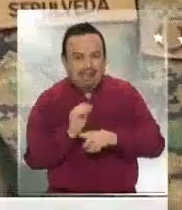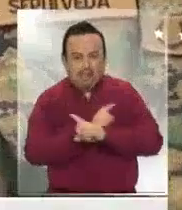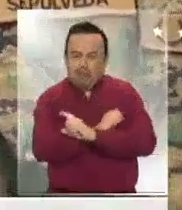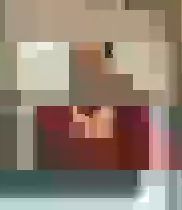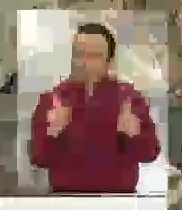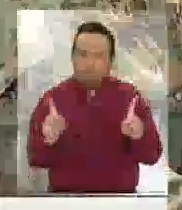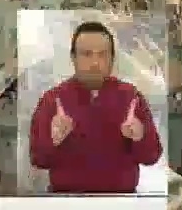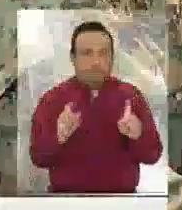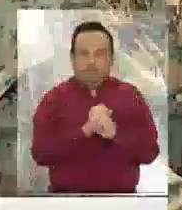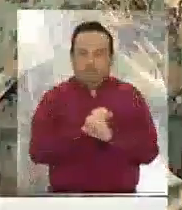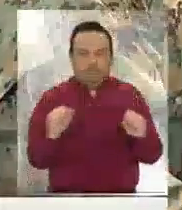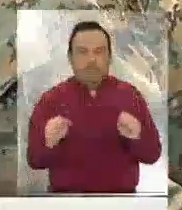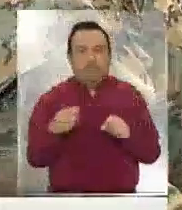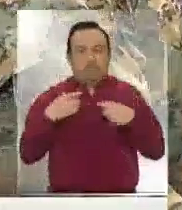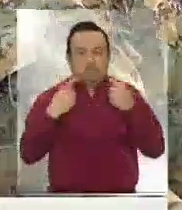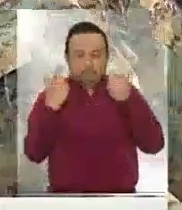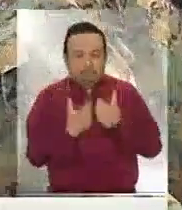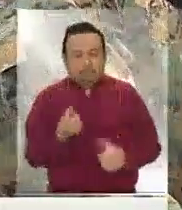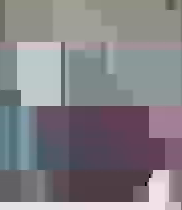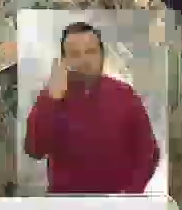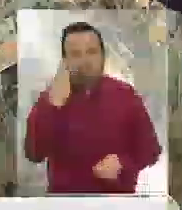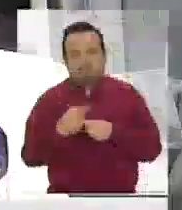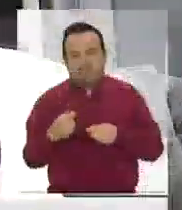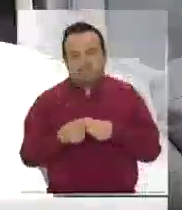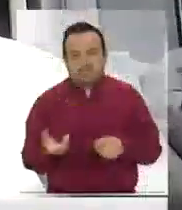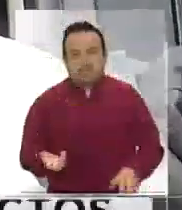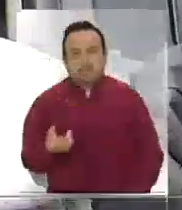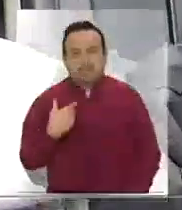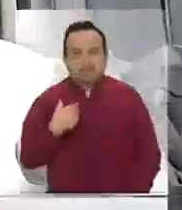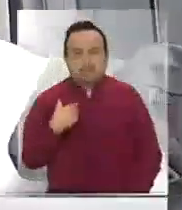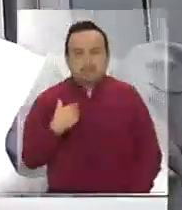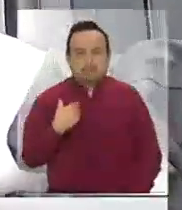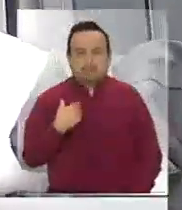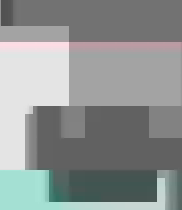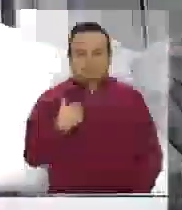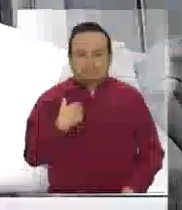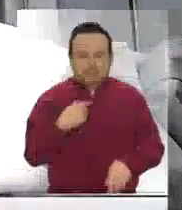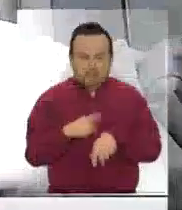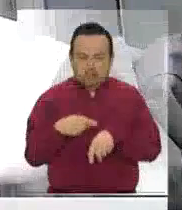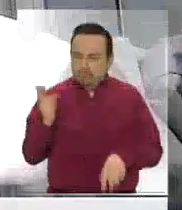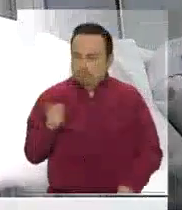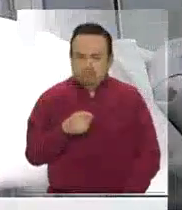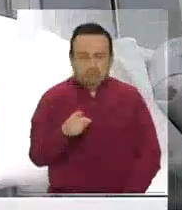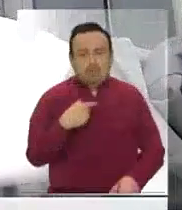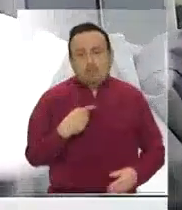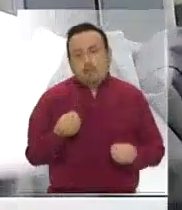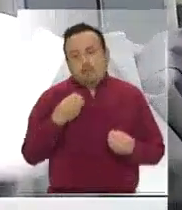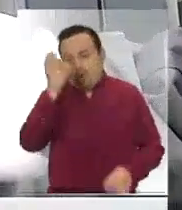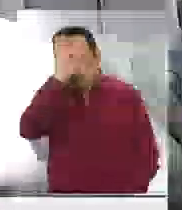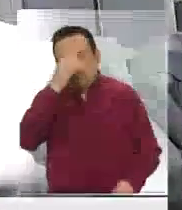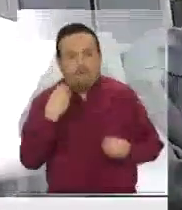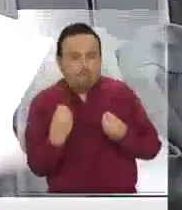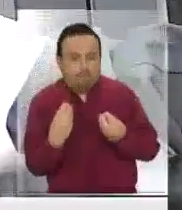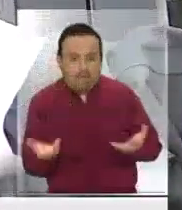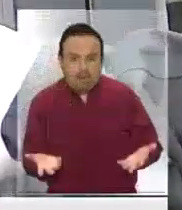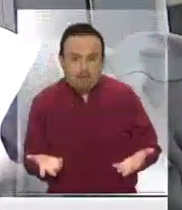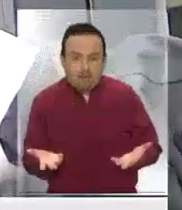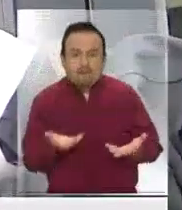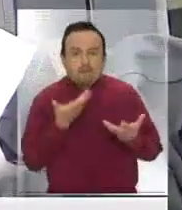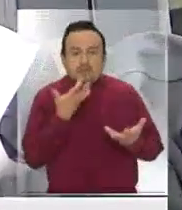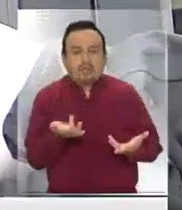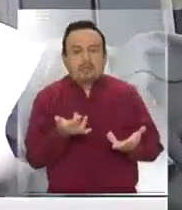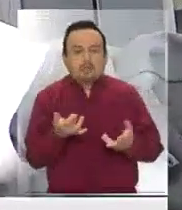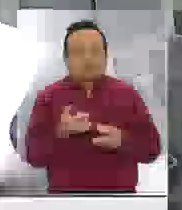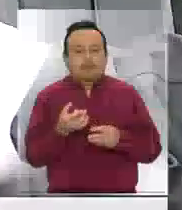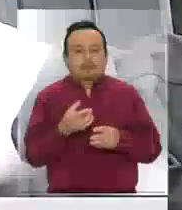manera salir de su casa. Me han fiscalizado 3 veces durante unas par de cuadras, pero encuentro que está bien. Está bien porque